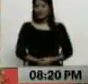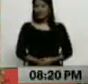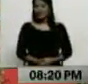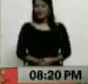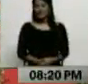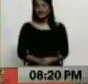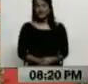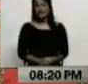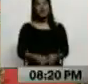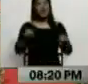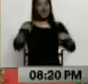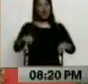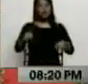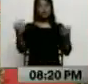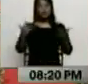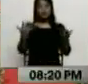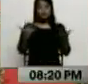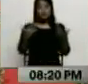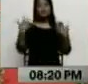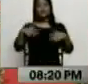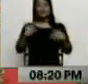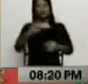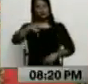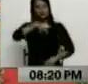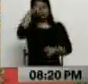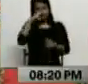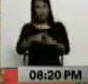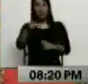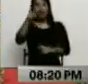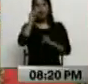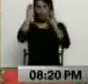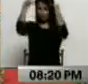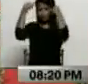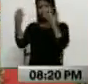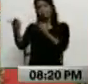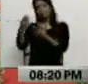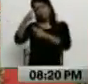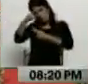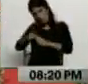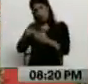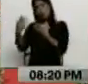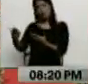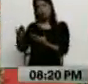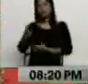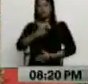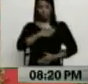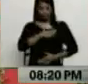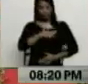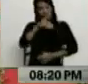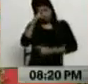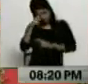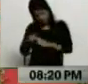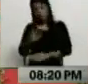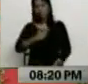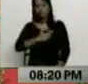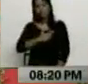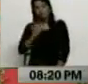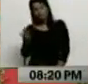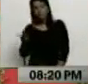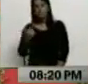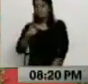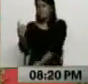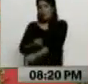dando que va pegado en verdad un reconocimiento aimz desde mi